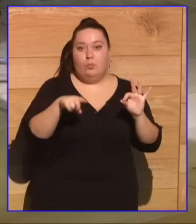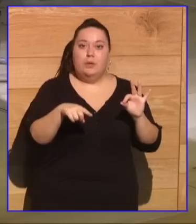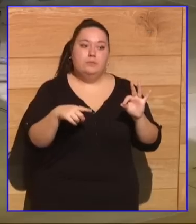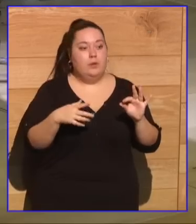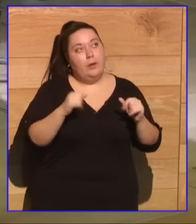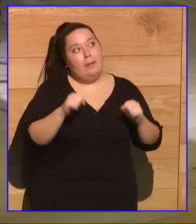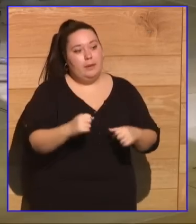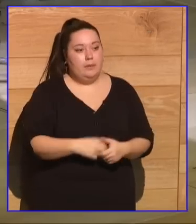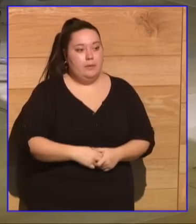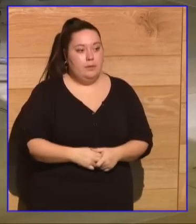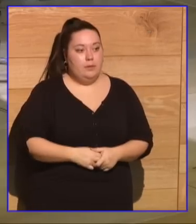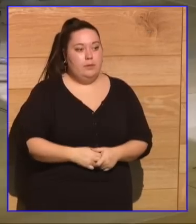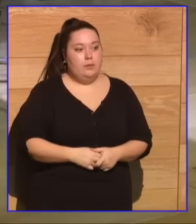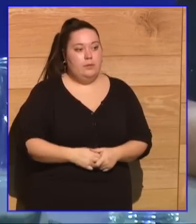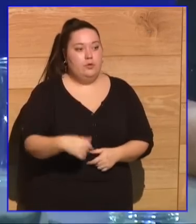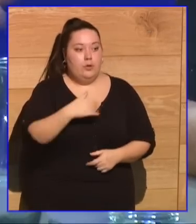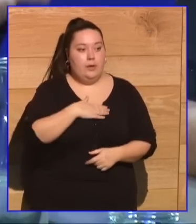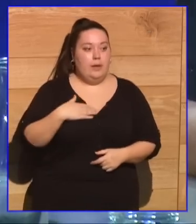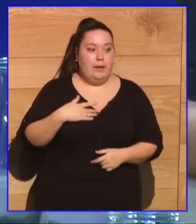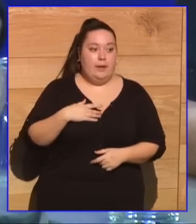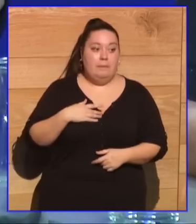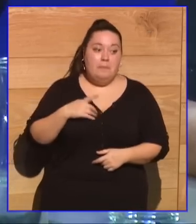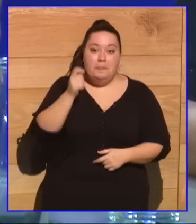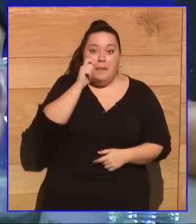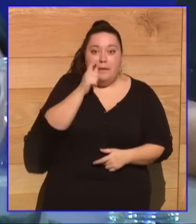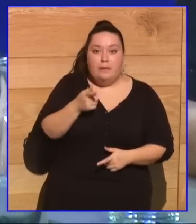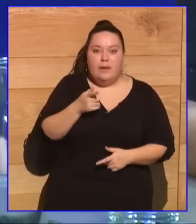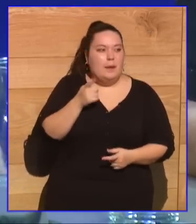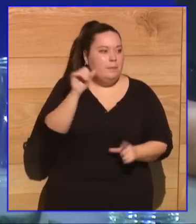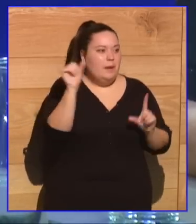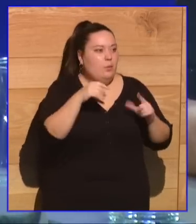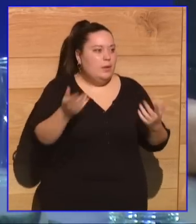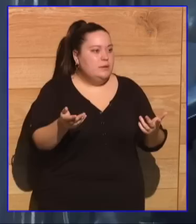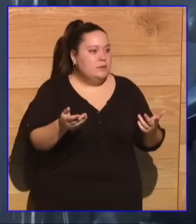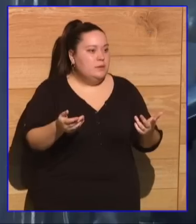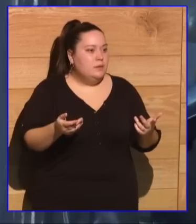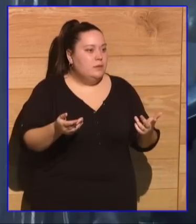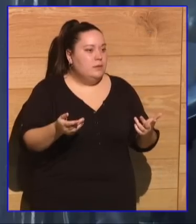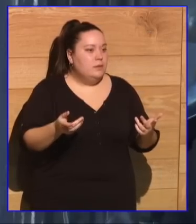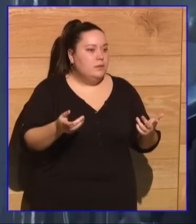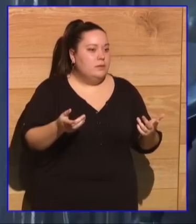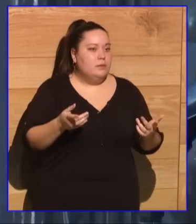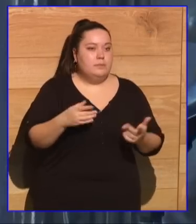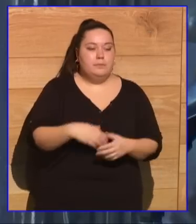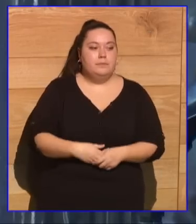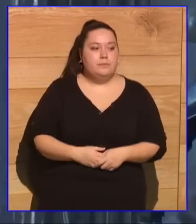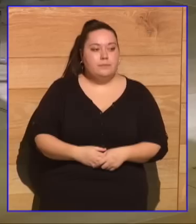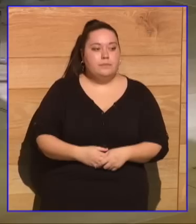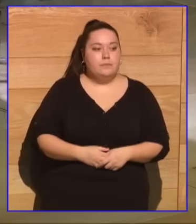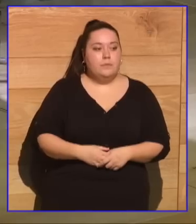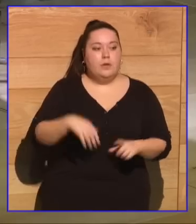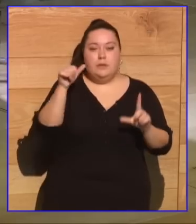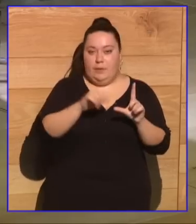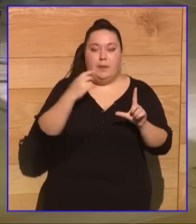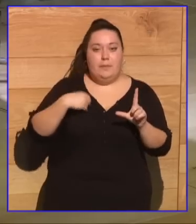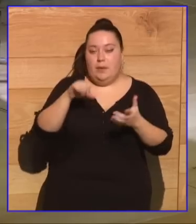querías que fuera Querido Detective. Eso es. Yo quería que fuera que yo Detective, que era una película también que ¿Qué peli es, querido detective, que no conozco? De Big Easy. De Big Easy, De Big Easy. de Big Es una Easy, película que sí. también se desarrolla en